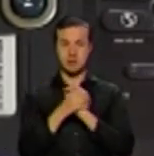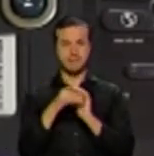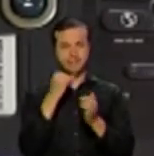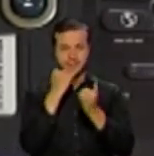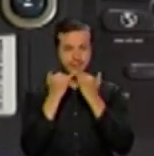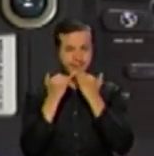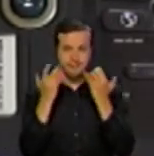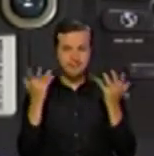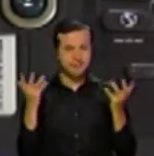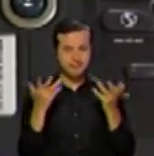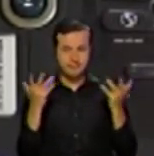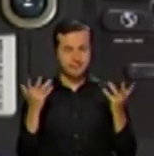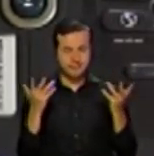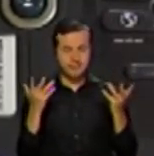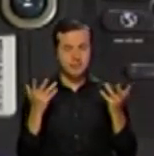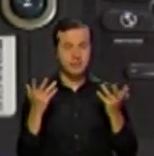cinematográfico.